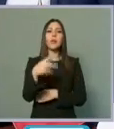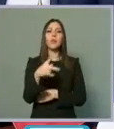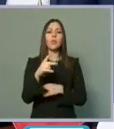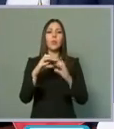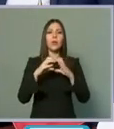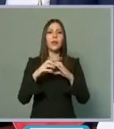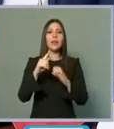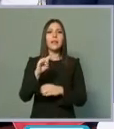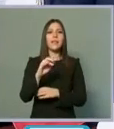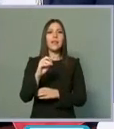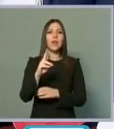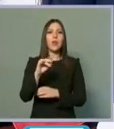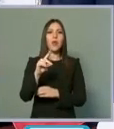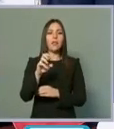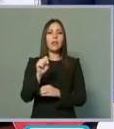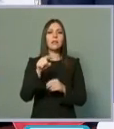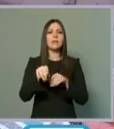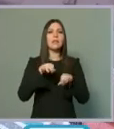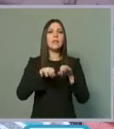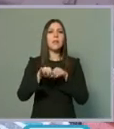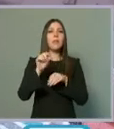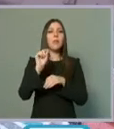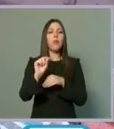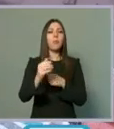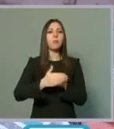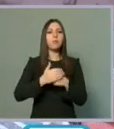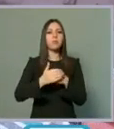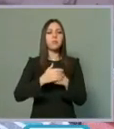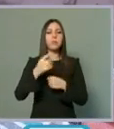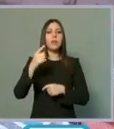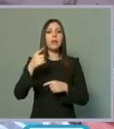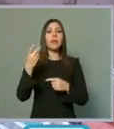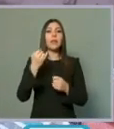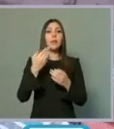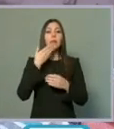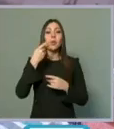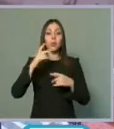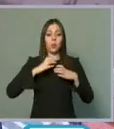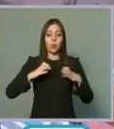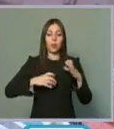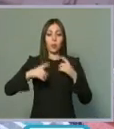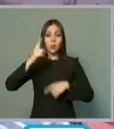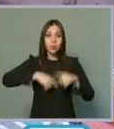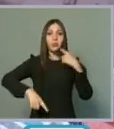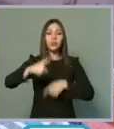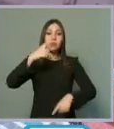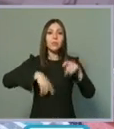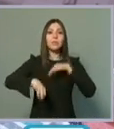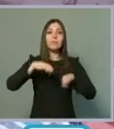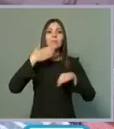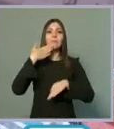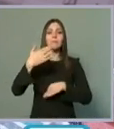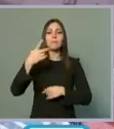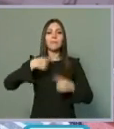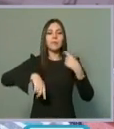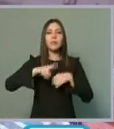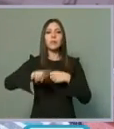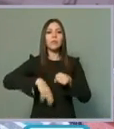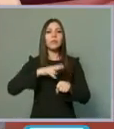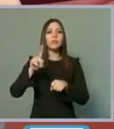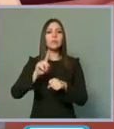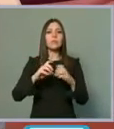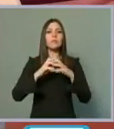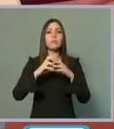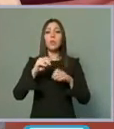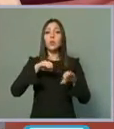hormonas tiroideas. Entonces esto hace que el metabolismo se modifique y se haga más lento, ¿sí? El hipotiroidismo es